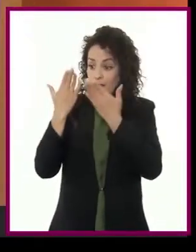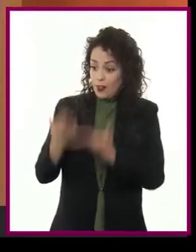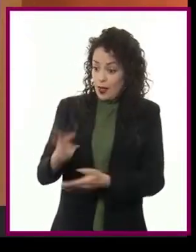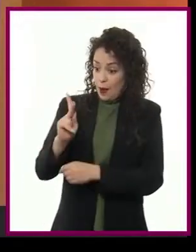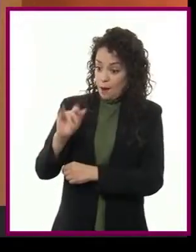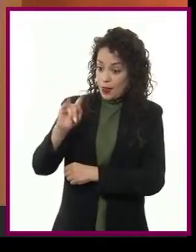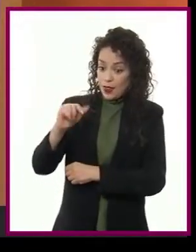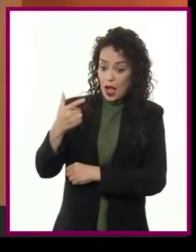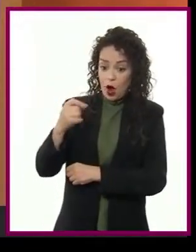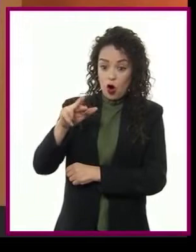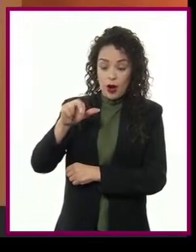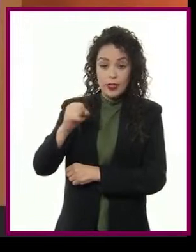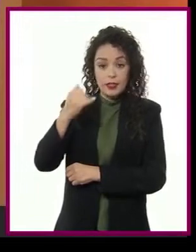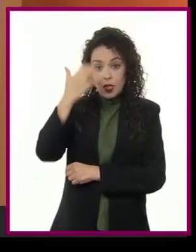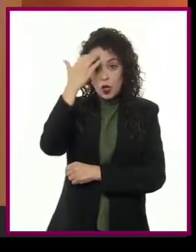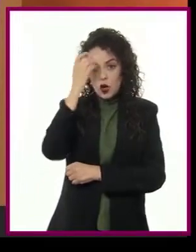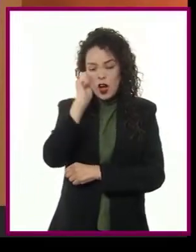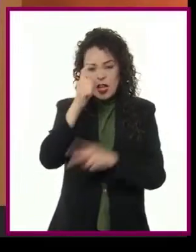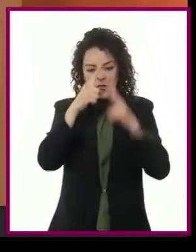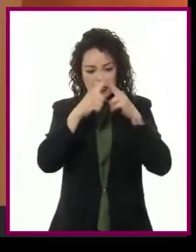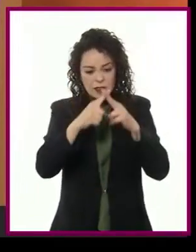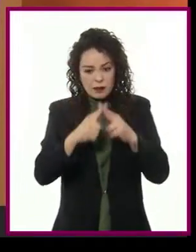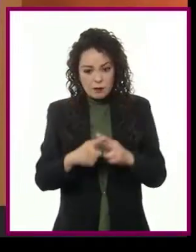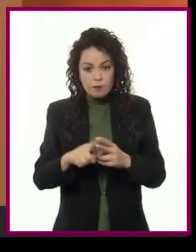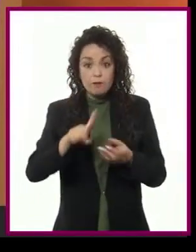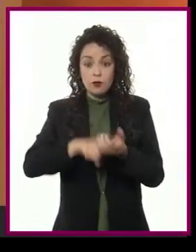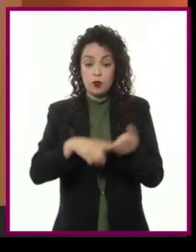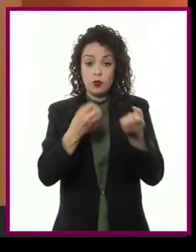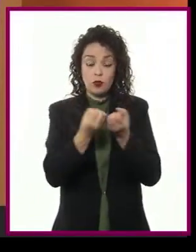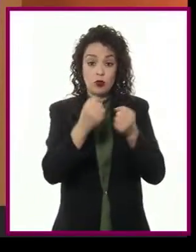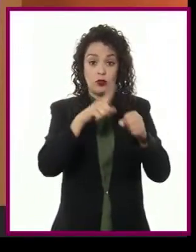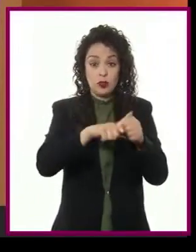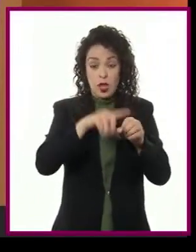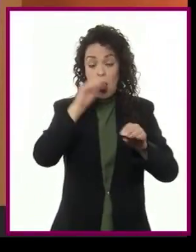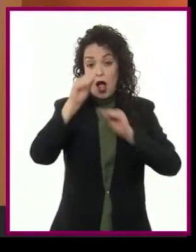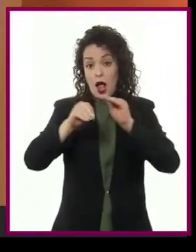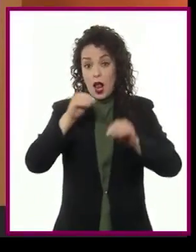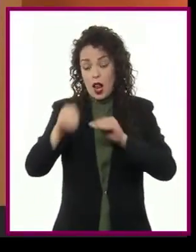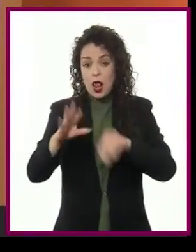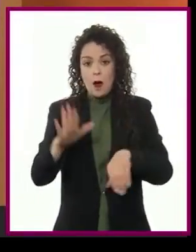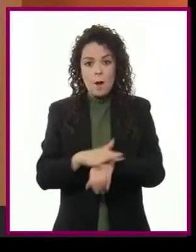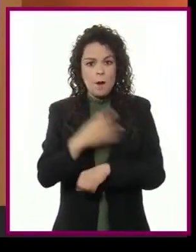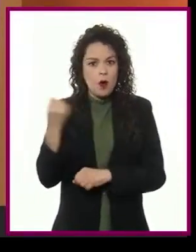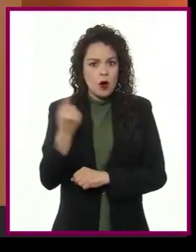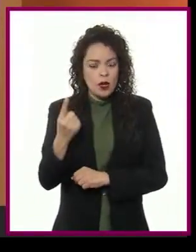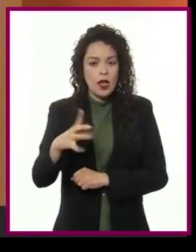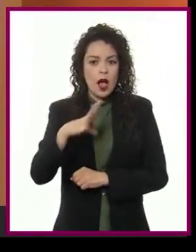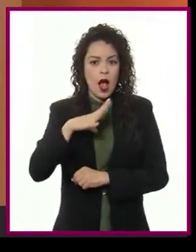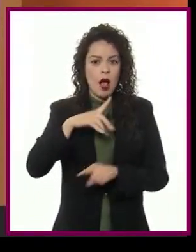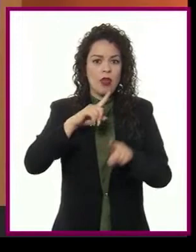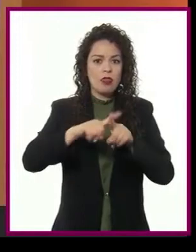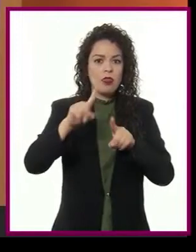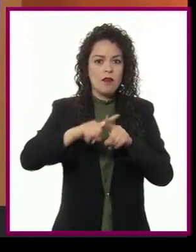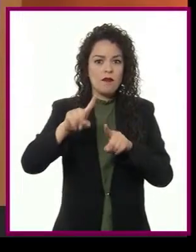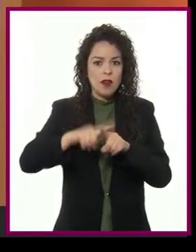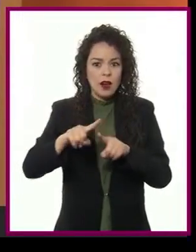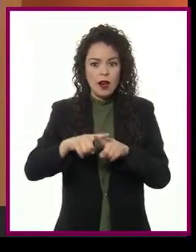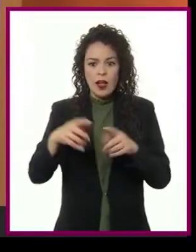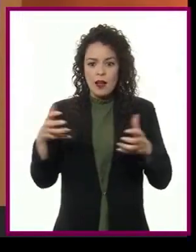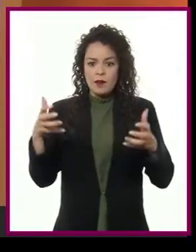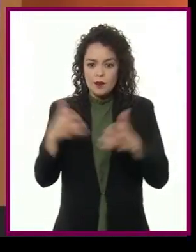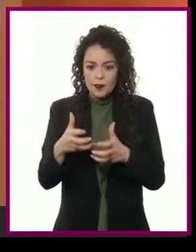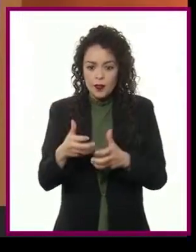las matemáticas como una construcción social, en donde se formulan y argumentan hechos y